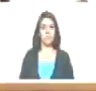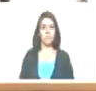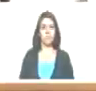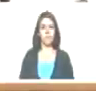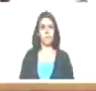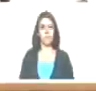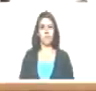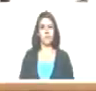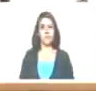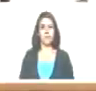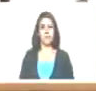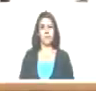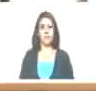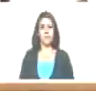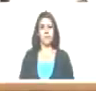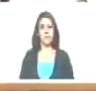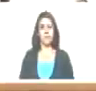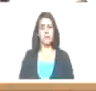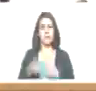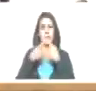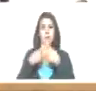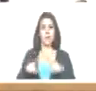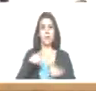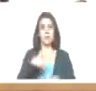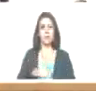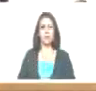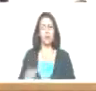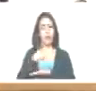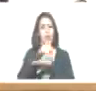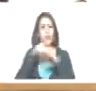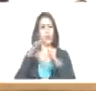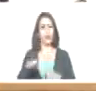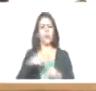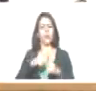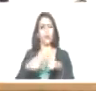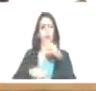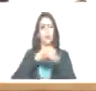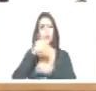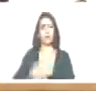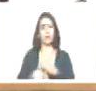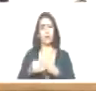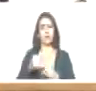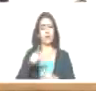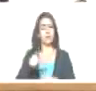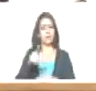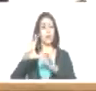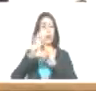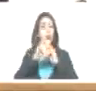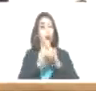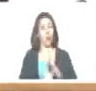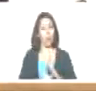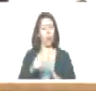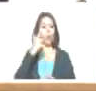Eso es lo que nos diferencia de gobiernos que hicieron del robo su cotidianidad.